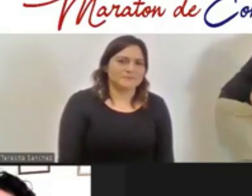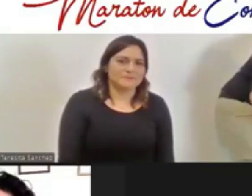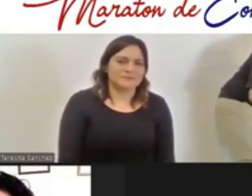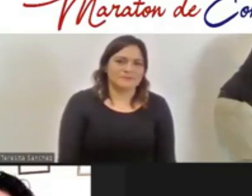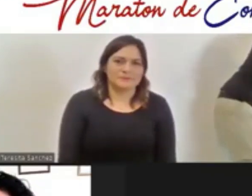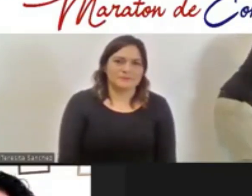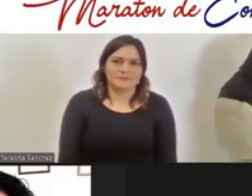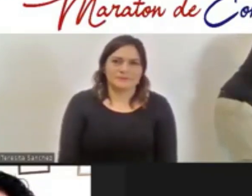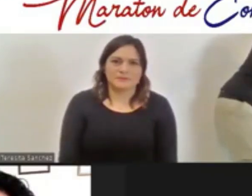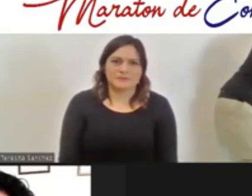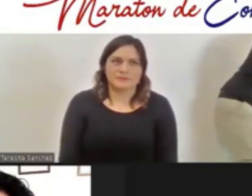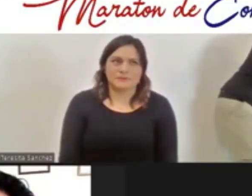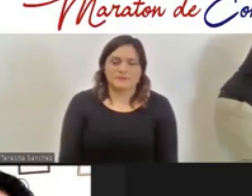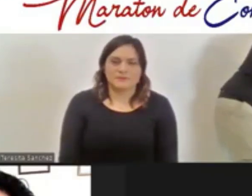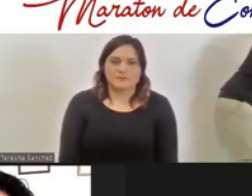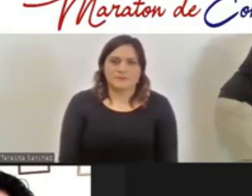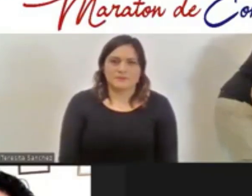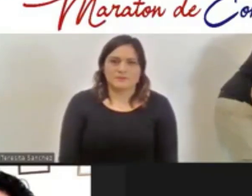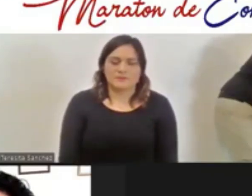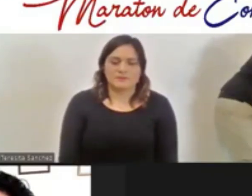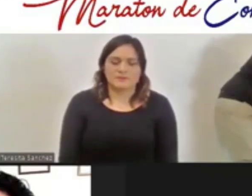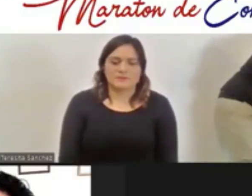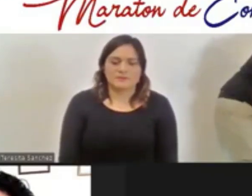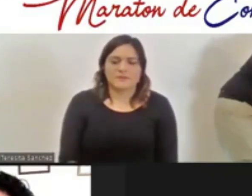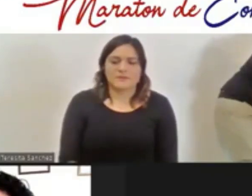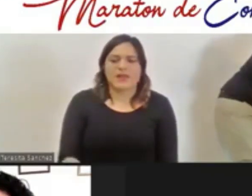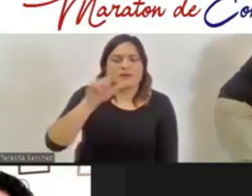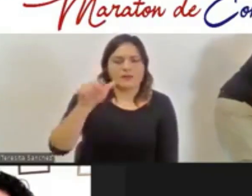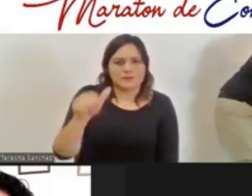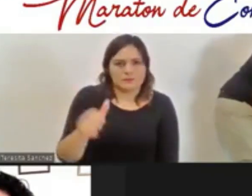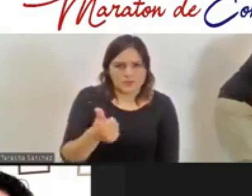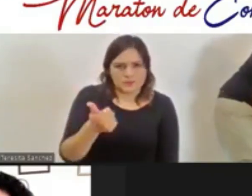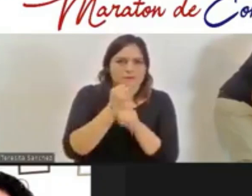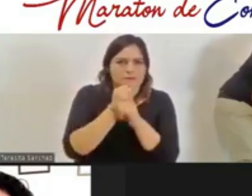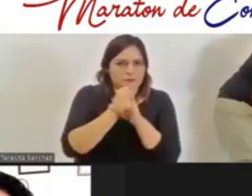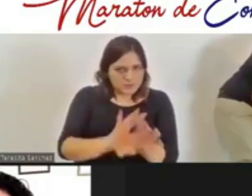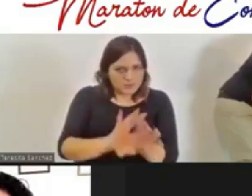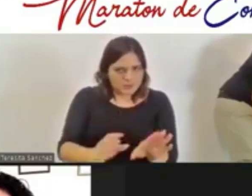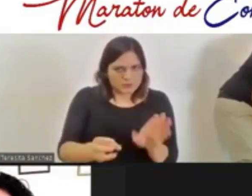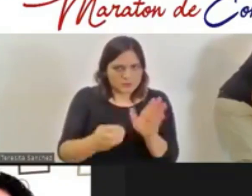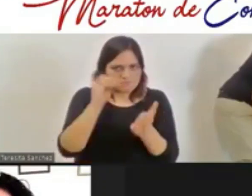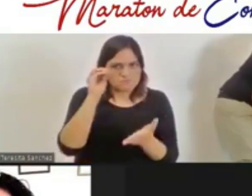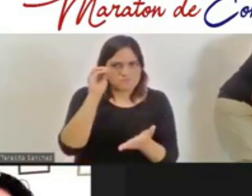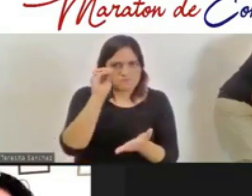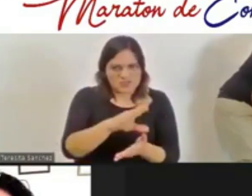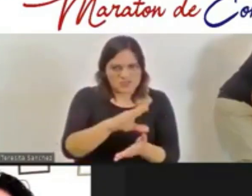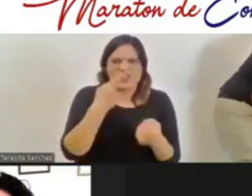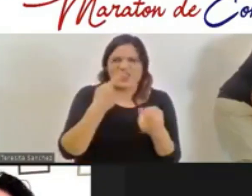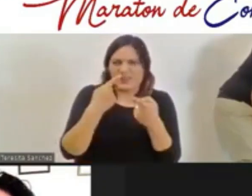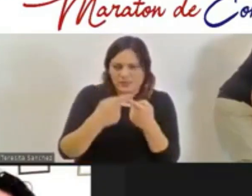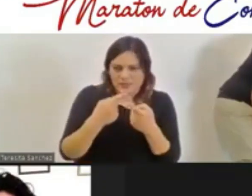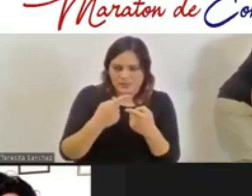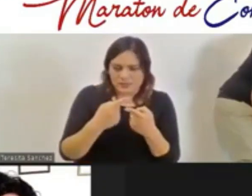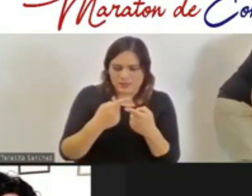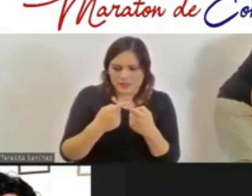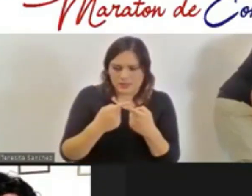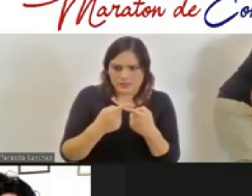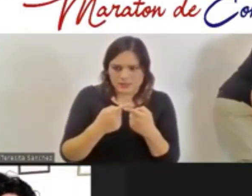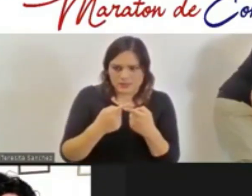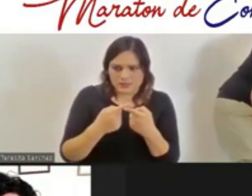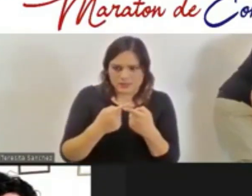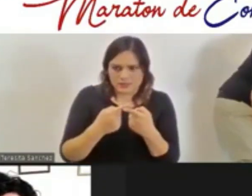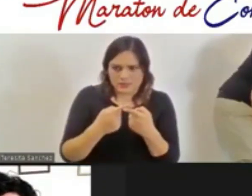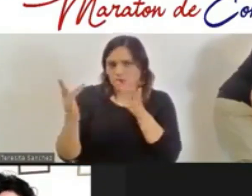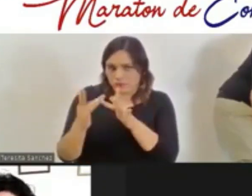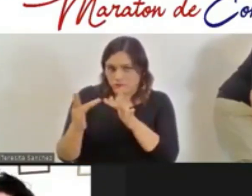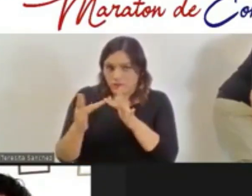Ahí les vamos a pasar la información, los datos con quién de la coordinación, para que entren